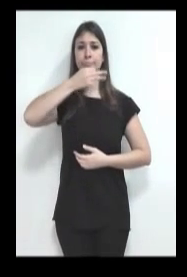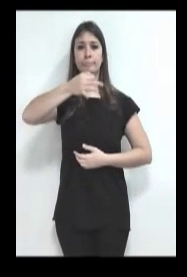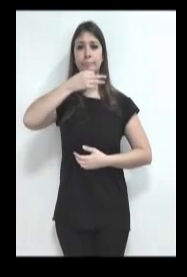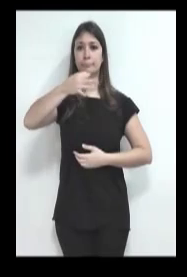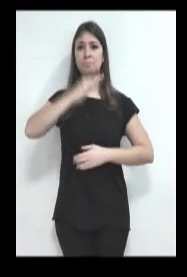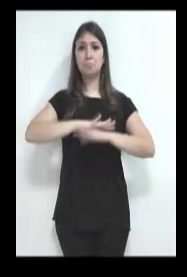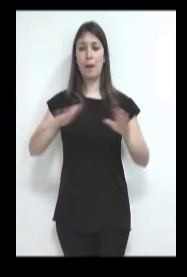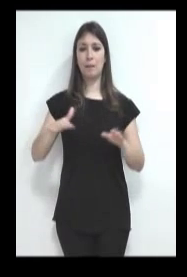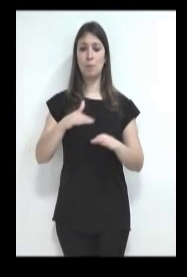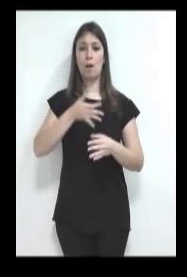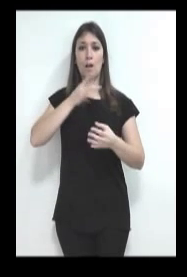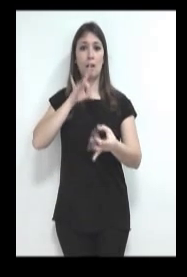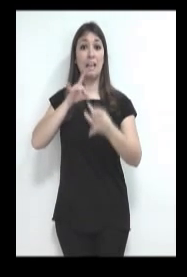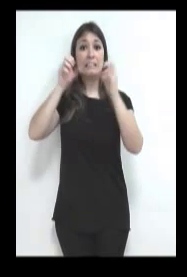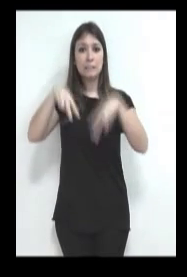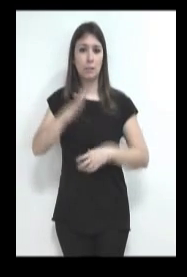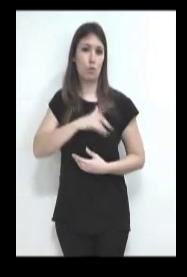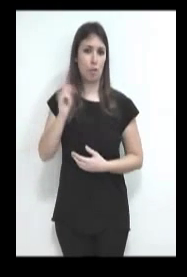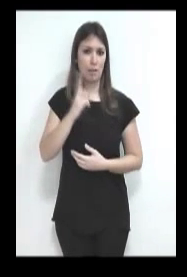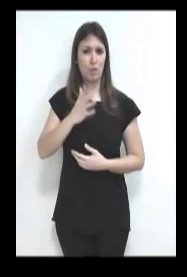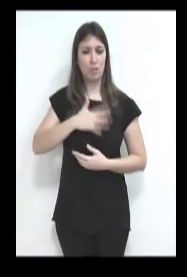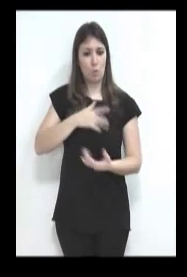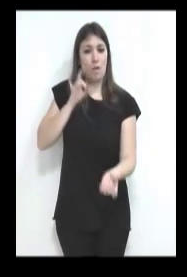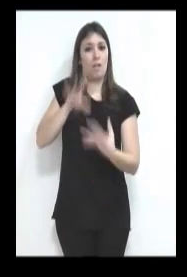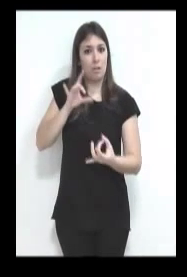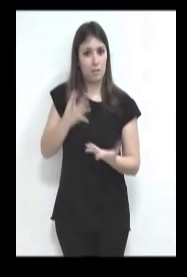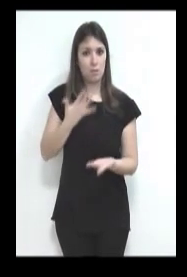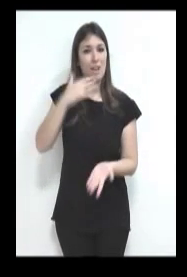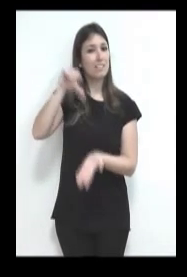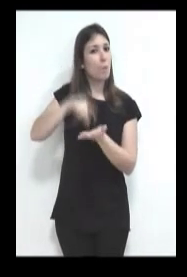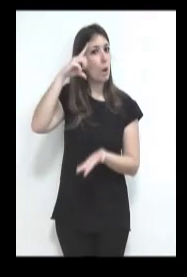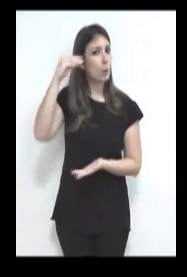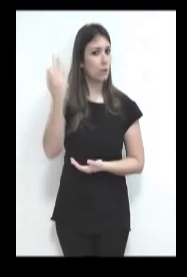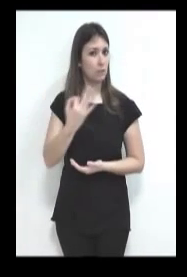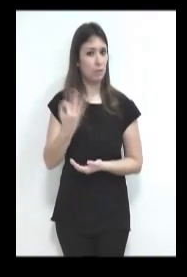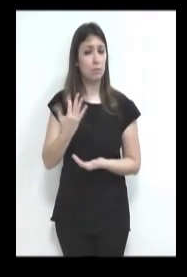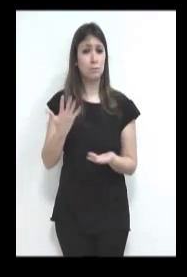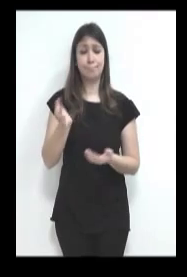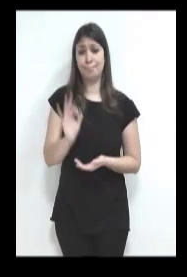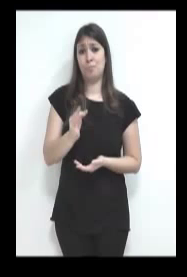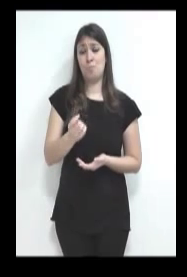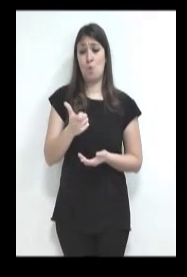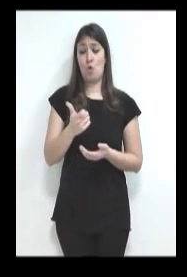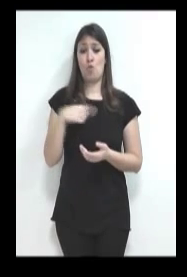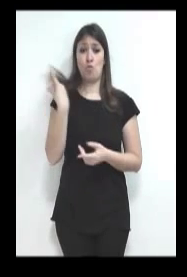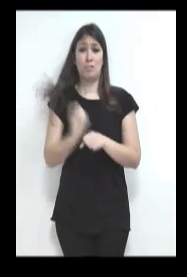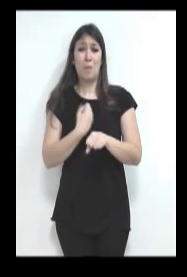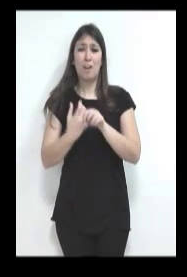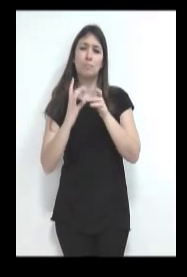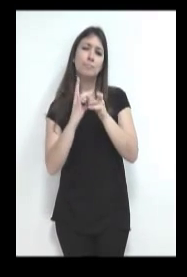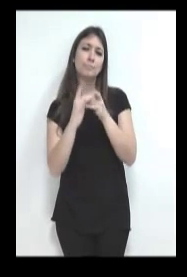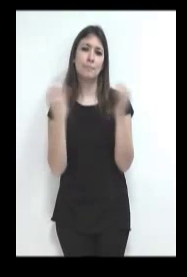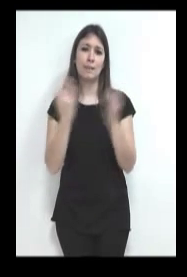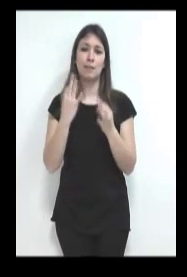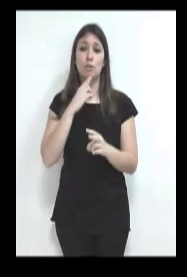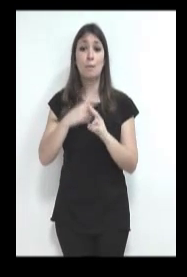respecto a las Smart Cities. Sí es cierto que bueno, hay una aproximación en la que nosotros trabajamos, que es esa idea de